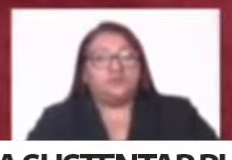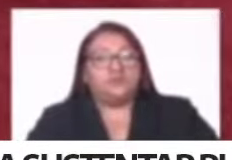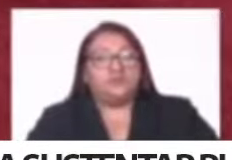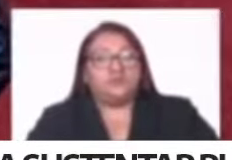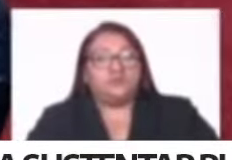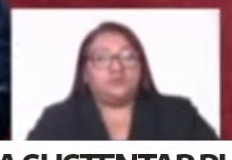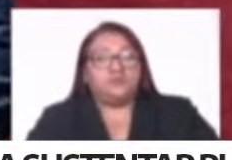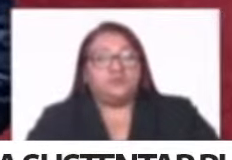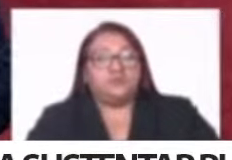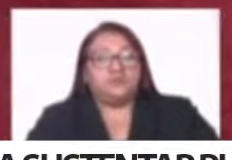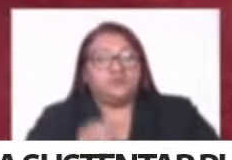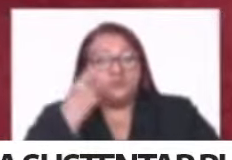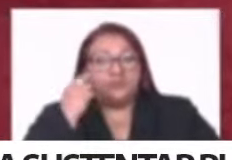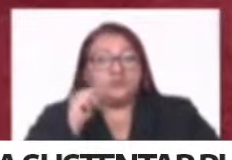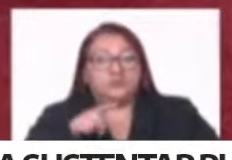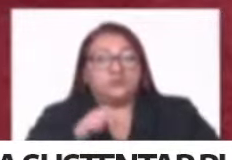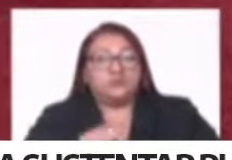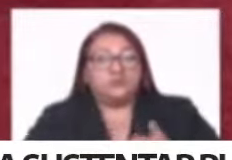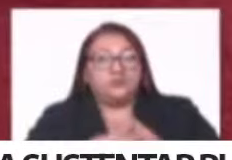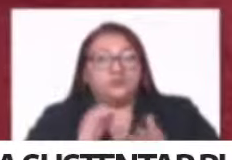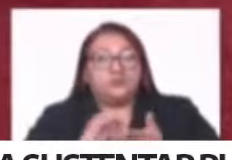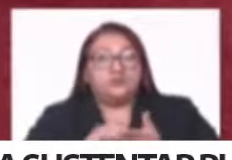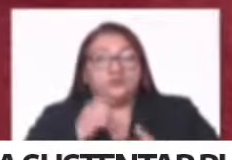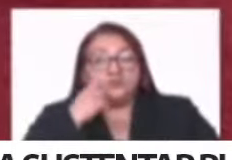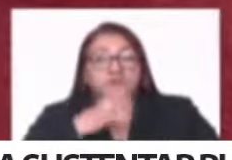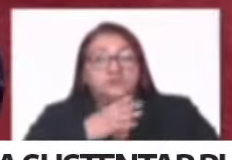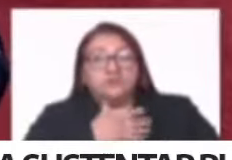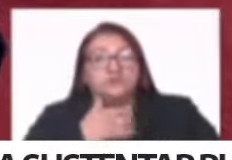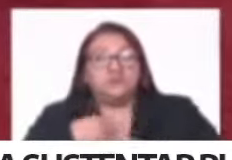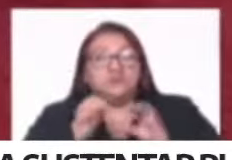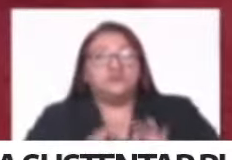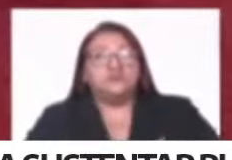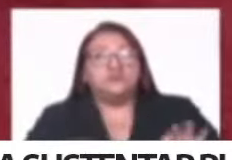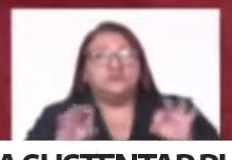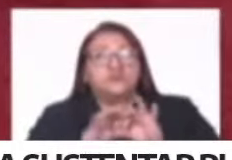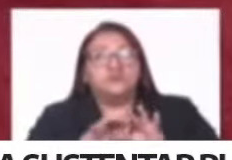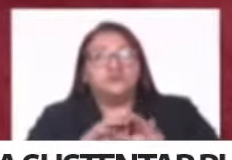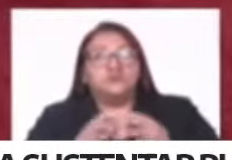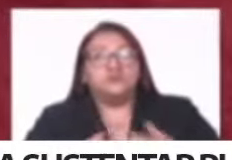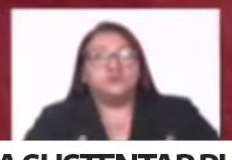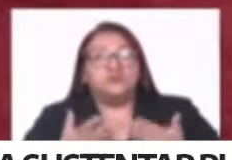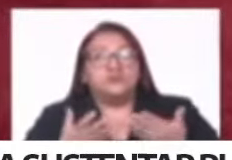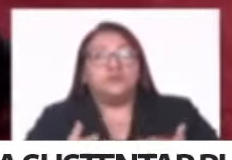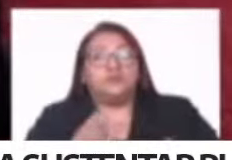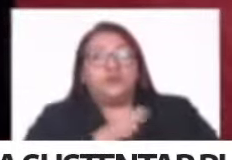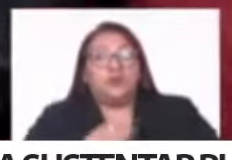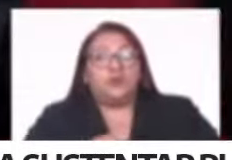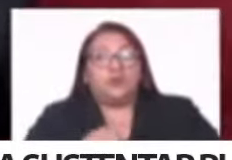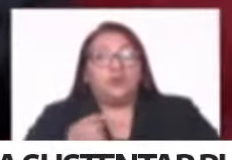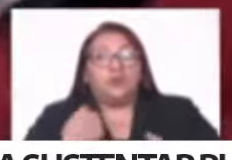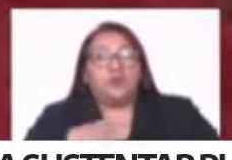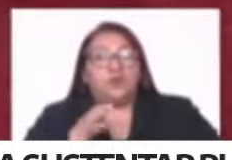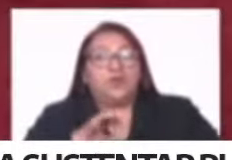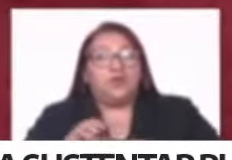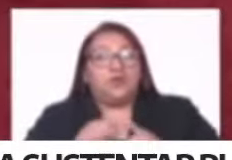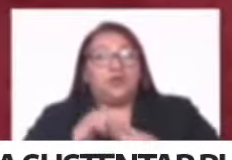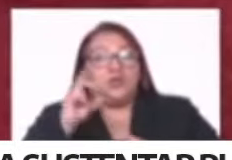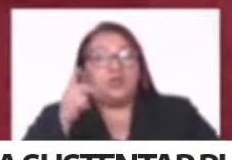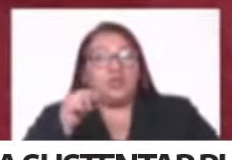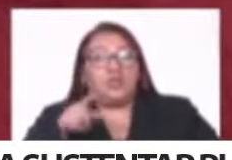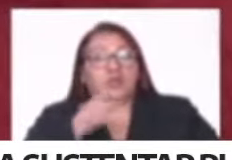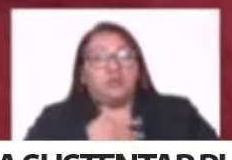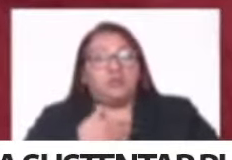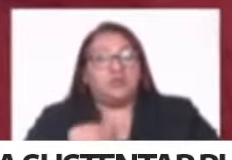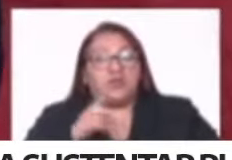ello que exponemos, señor presidente, las prioridades que el gobierno ha establecido bajo liderazgo de